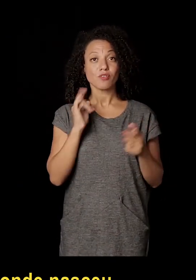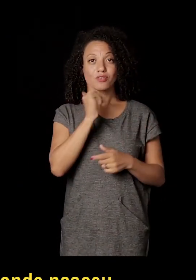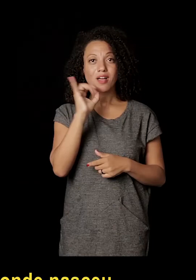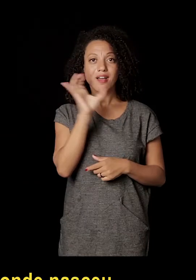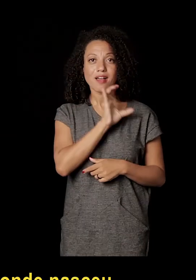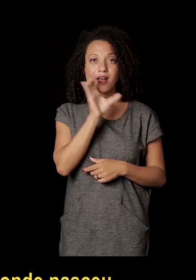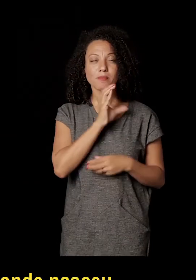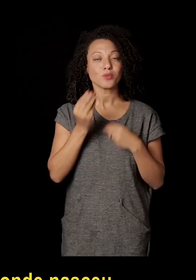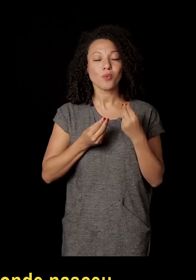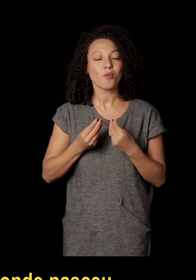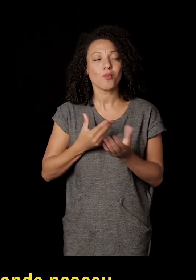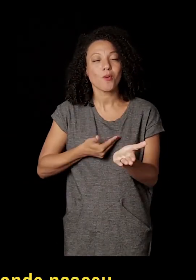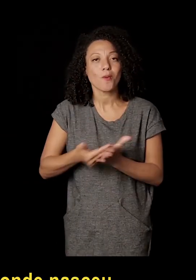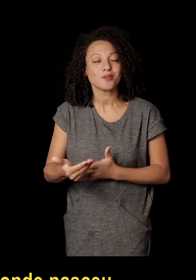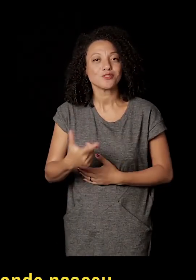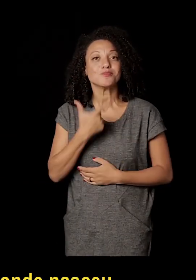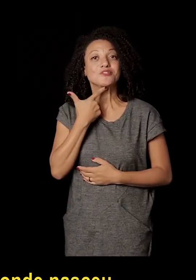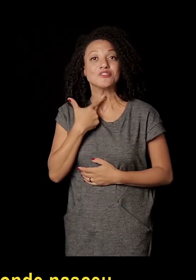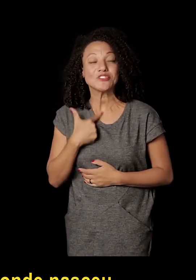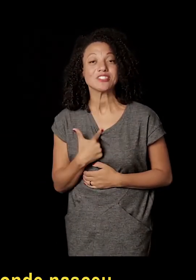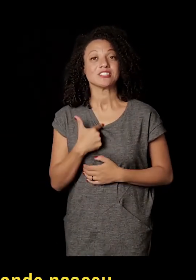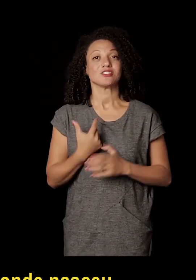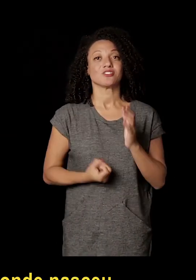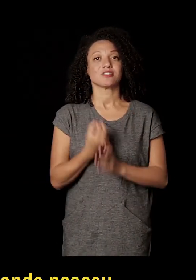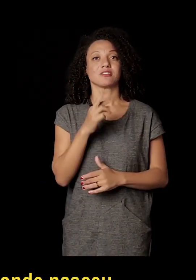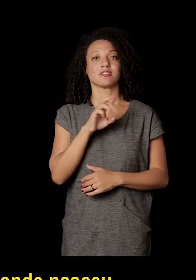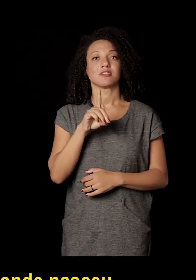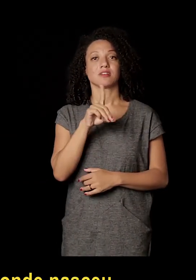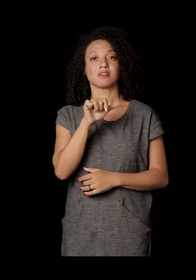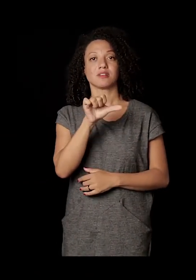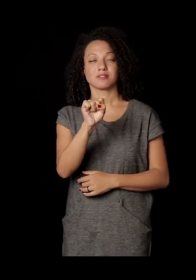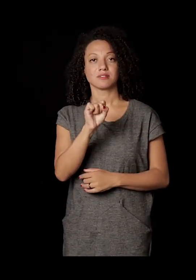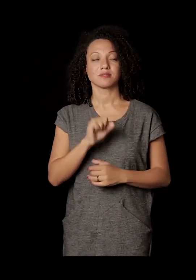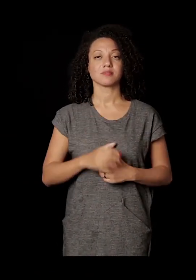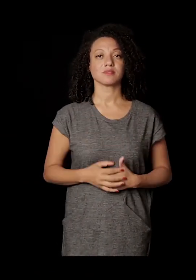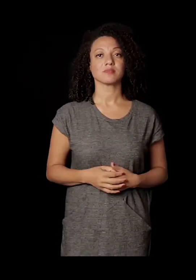nace esta obsesión, esta fascinación por las redes.